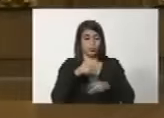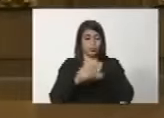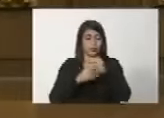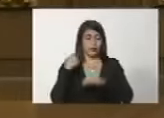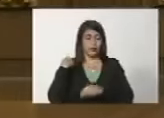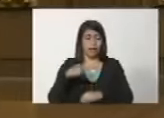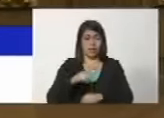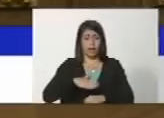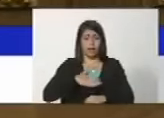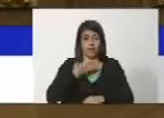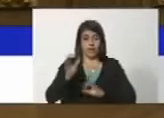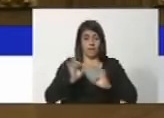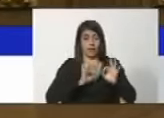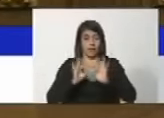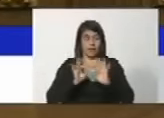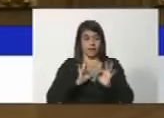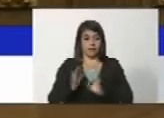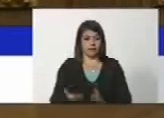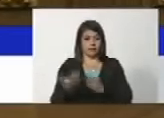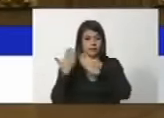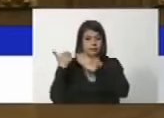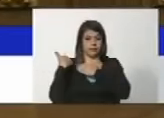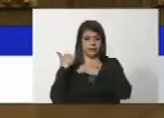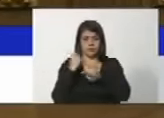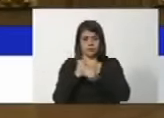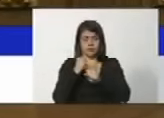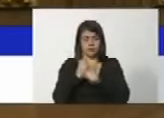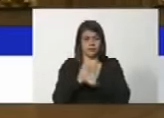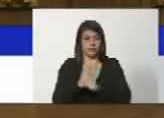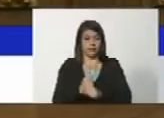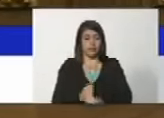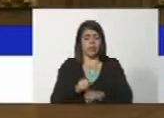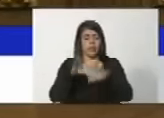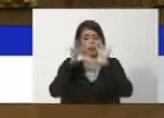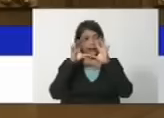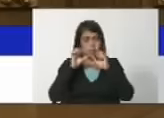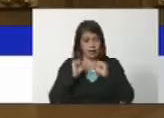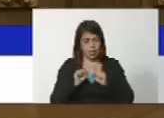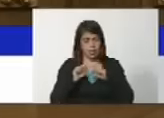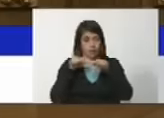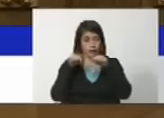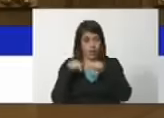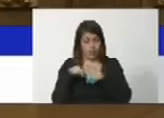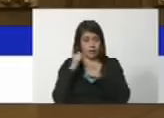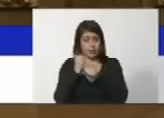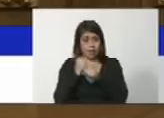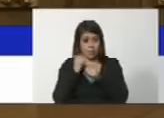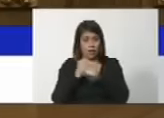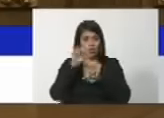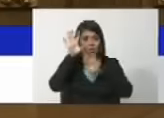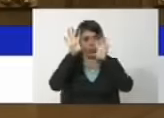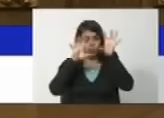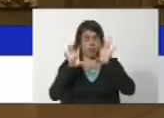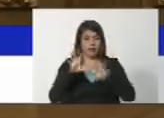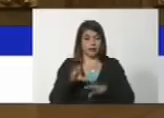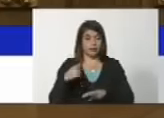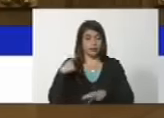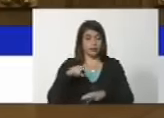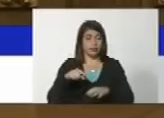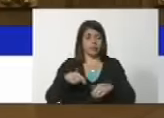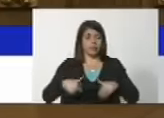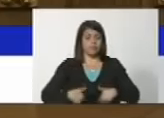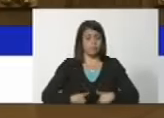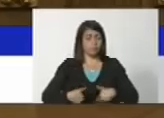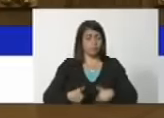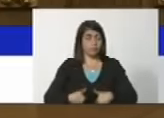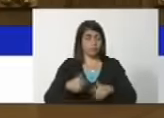que tiene la capacidad para asumir esta tarea, entendiendo pues que estas naciones tienen una lucha